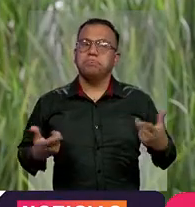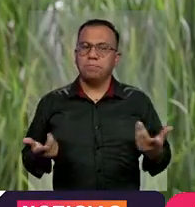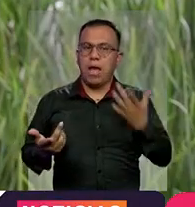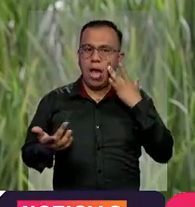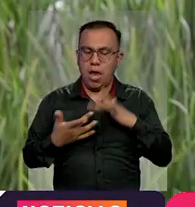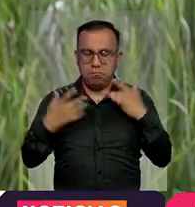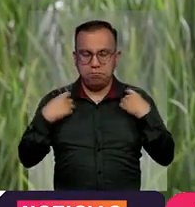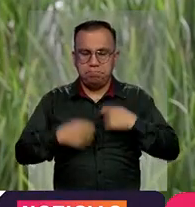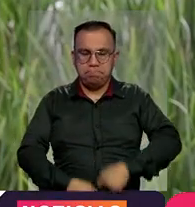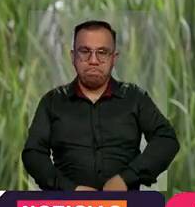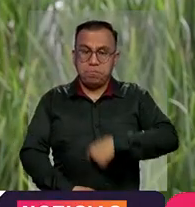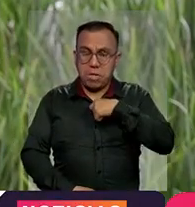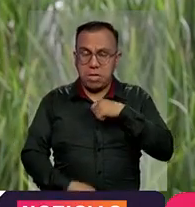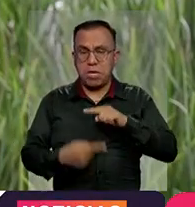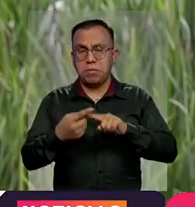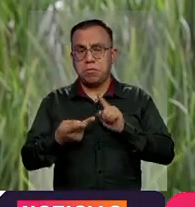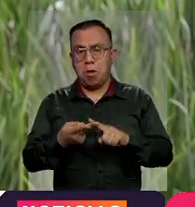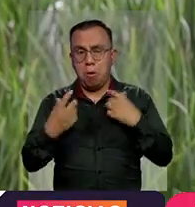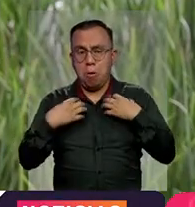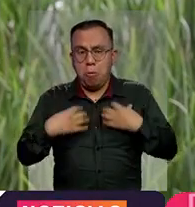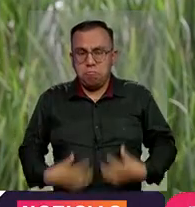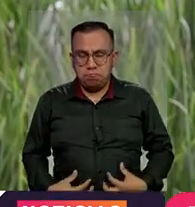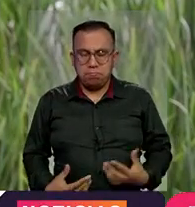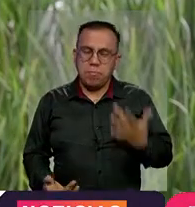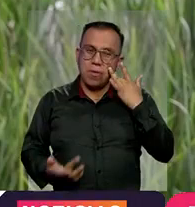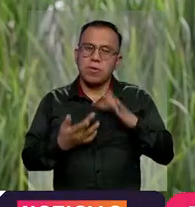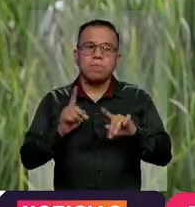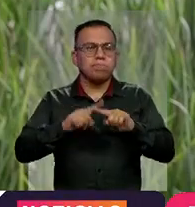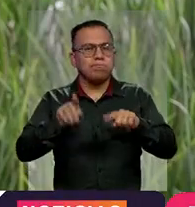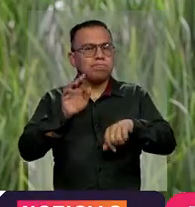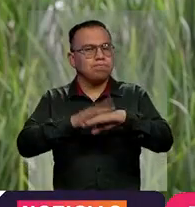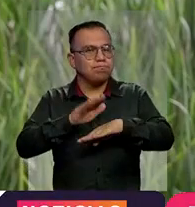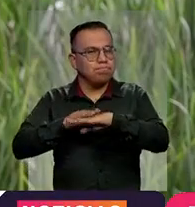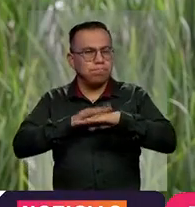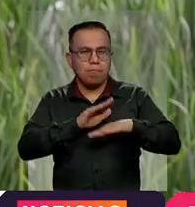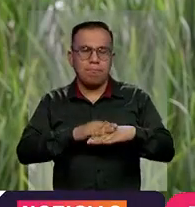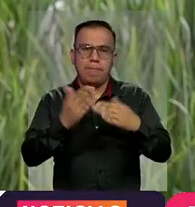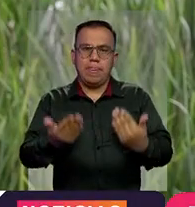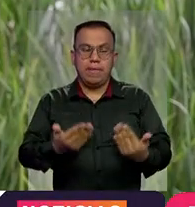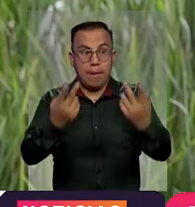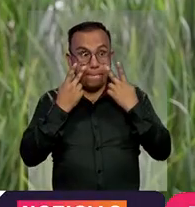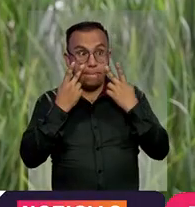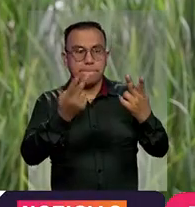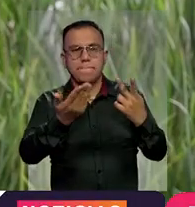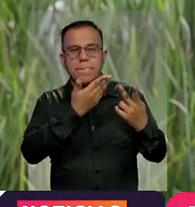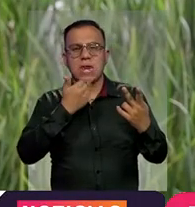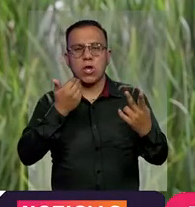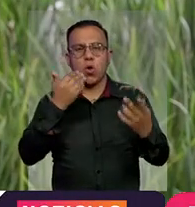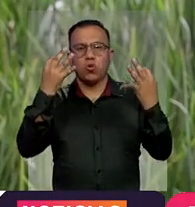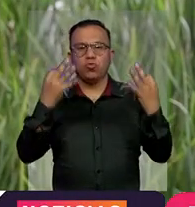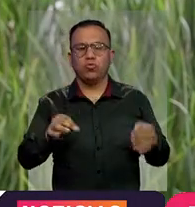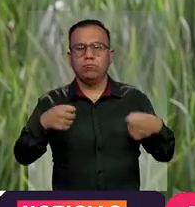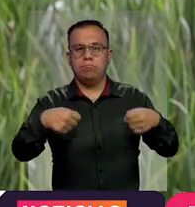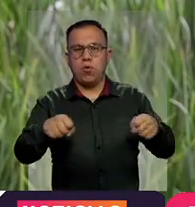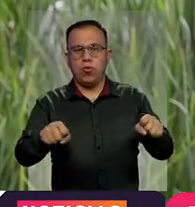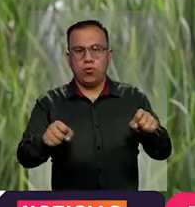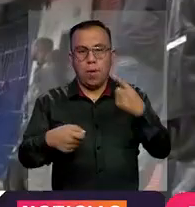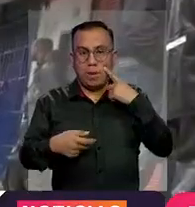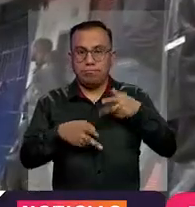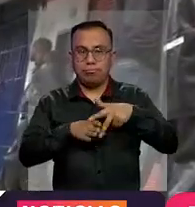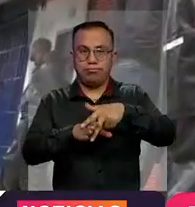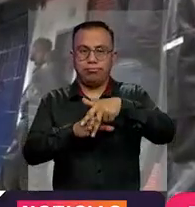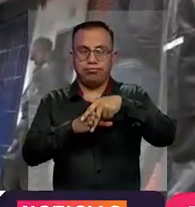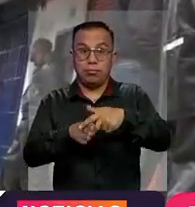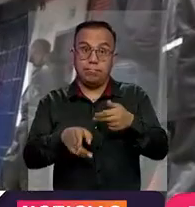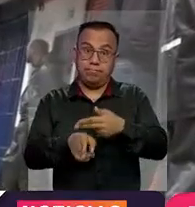Es una posibilidad, es optativo, pero también tiene el propósito de evidenciar mejor la placa de la motocicleta en la que se va circulando.